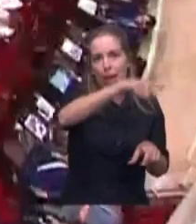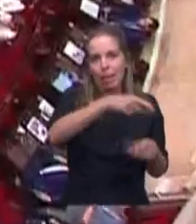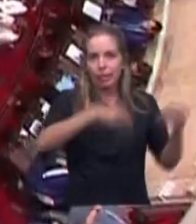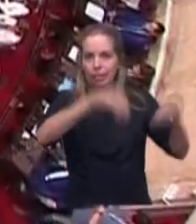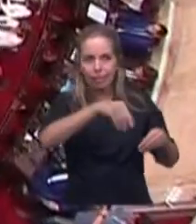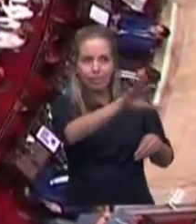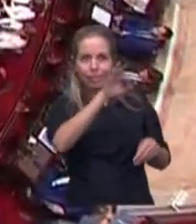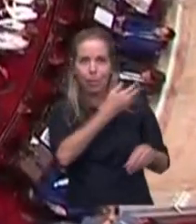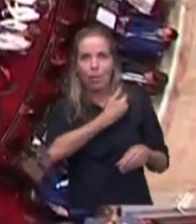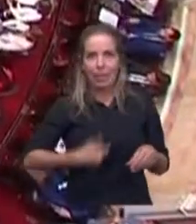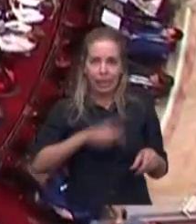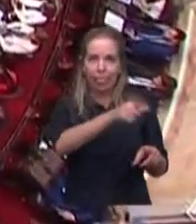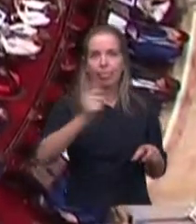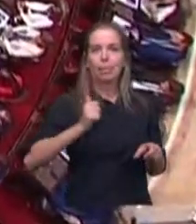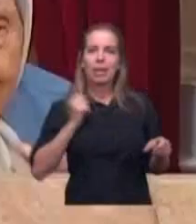dado.